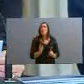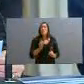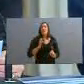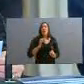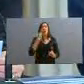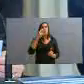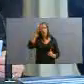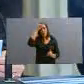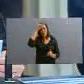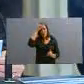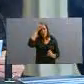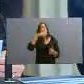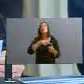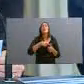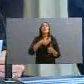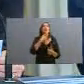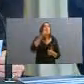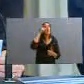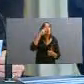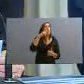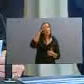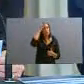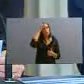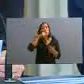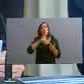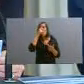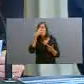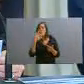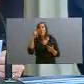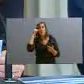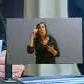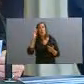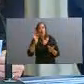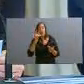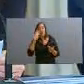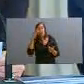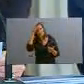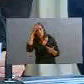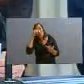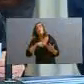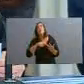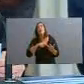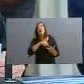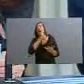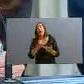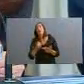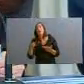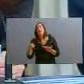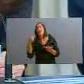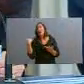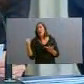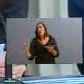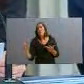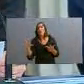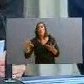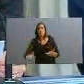el 19 de enero del 2012, otro el 24 de enero del 2012 y otro el 10 de marzo del 2012, hasta que lo agarraron ahora